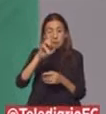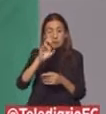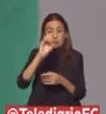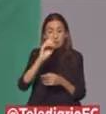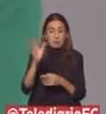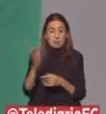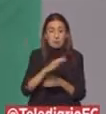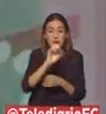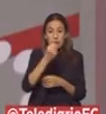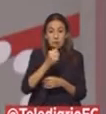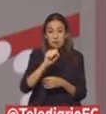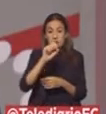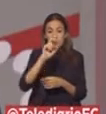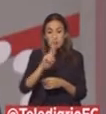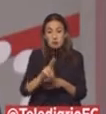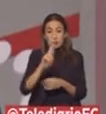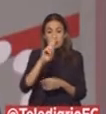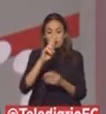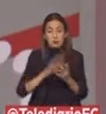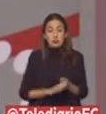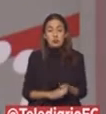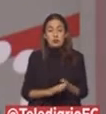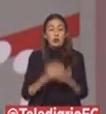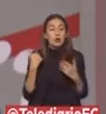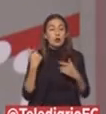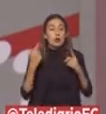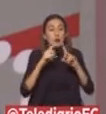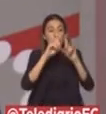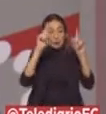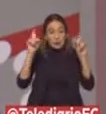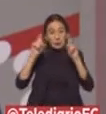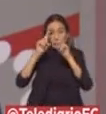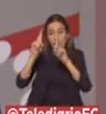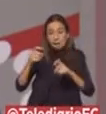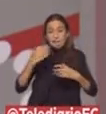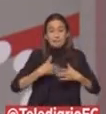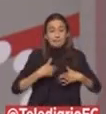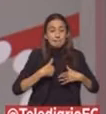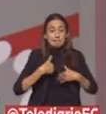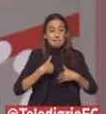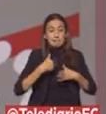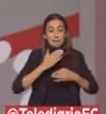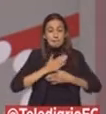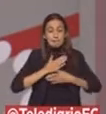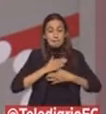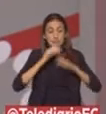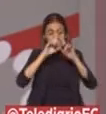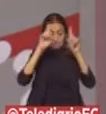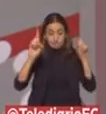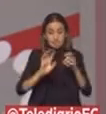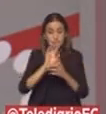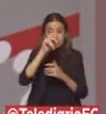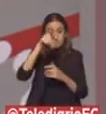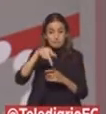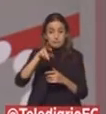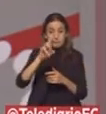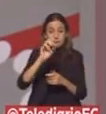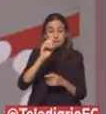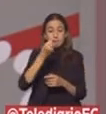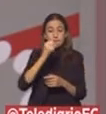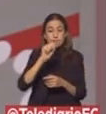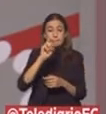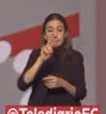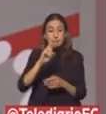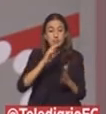y ahí yo tengo una nota discordante quizás con esa perspectiva porque me parece que pro sur lo único que